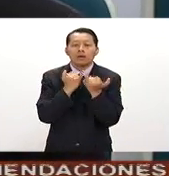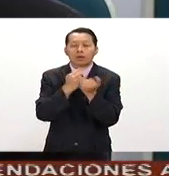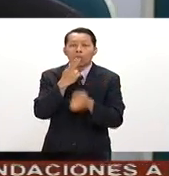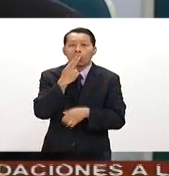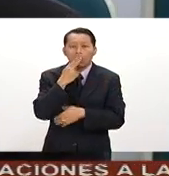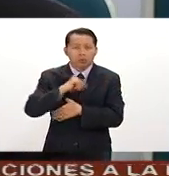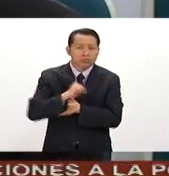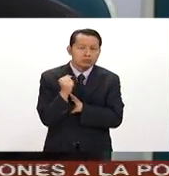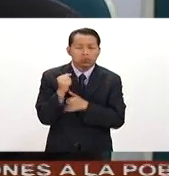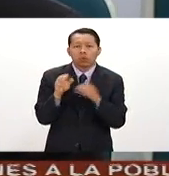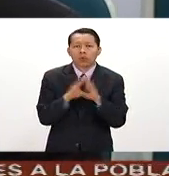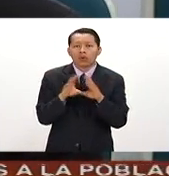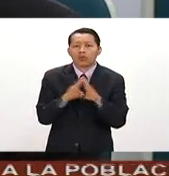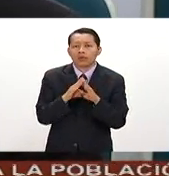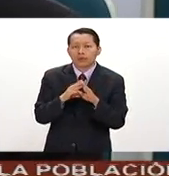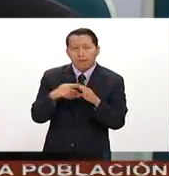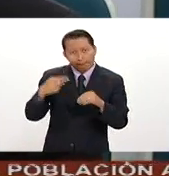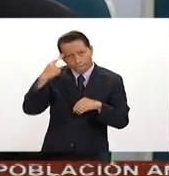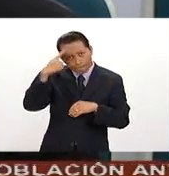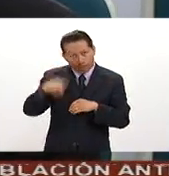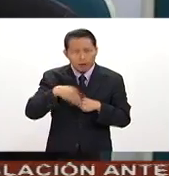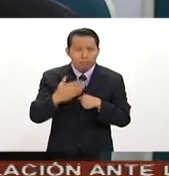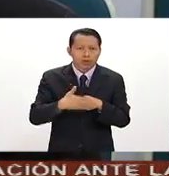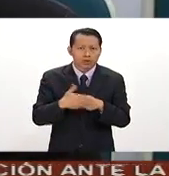reservas para el